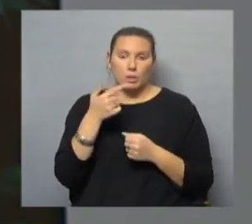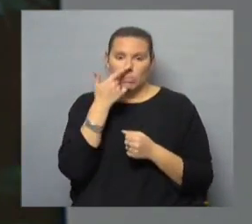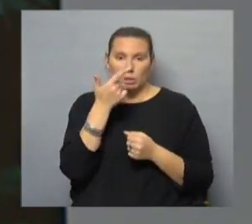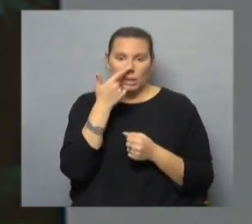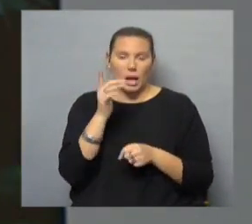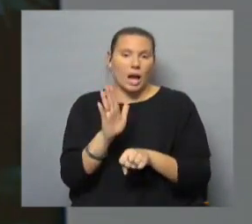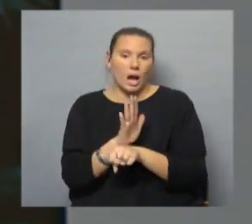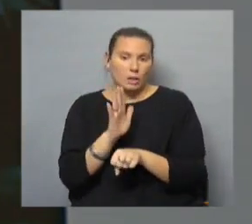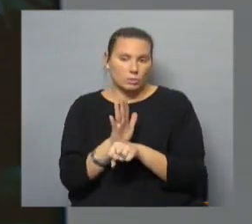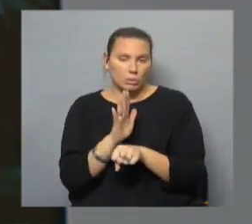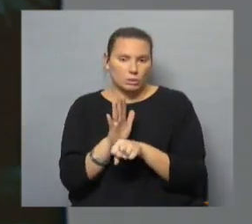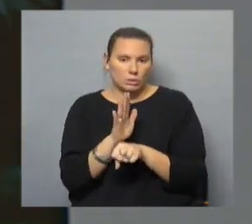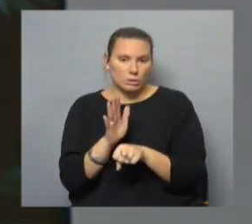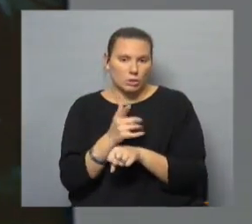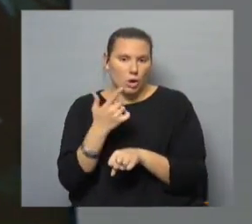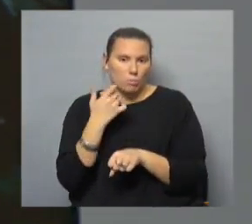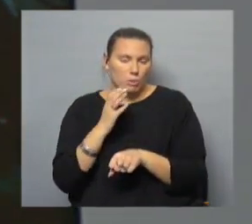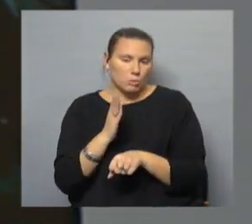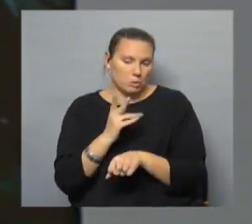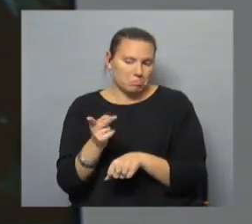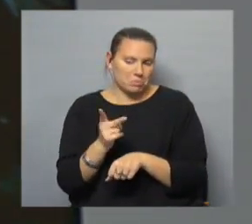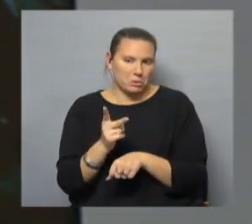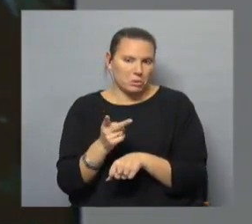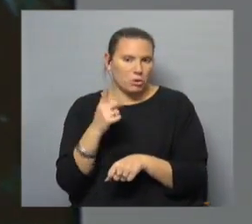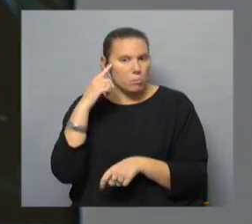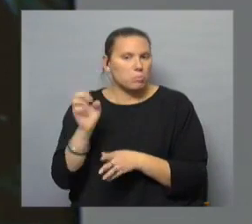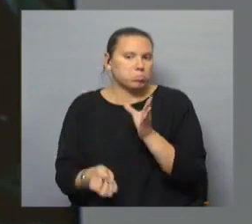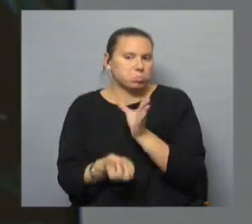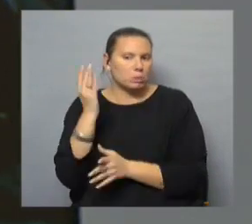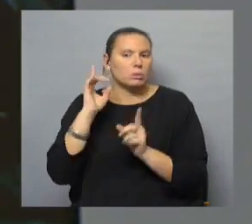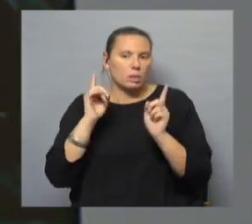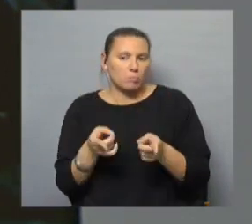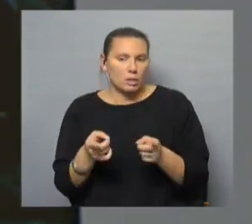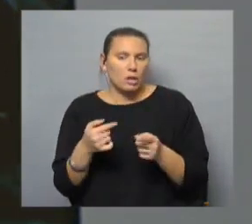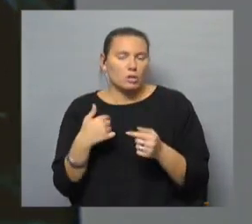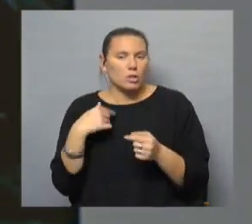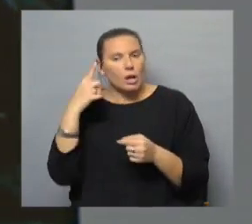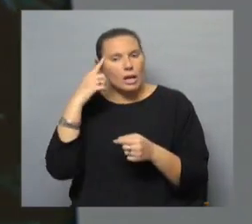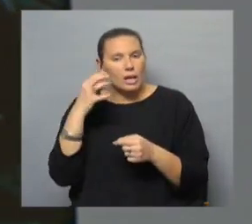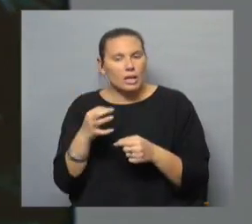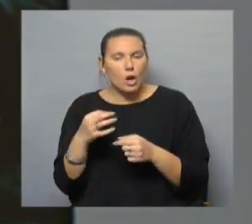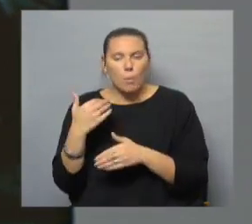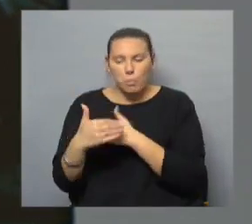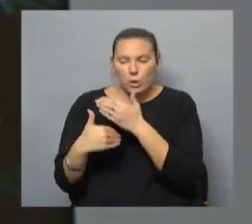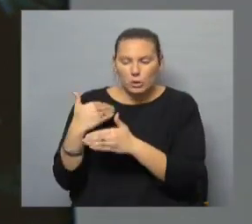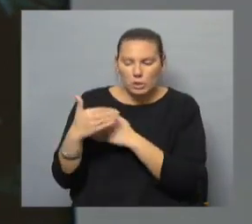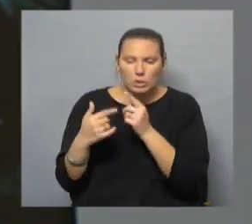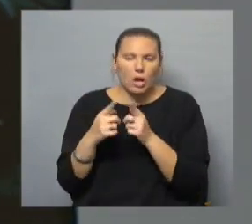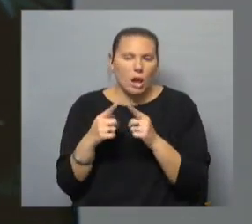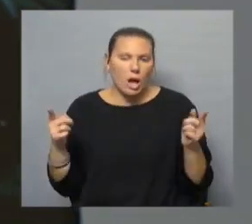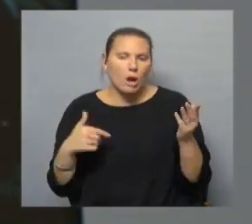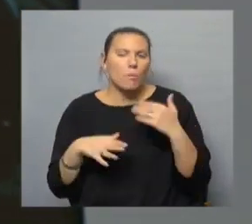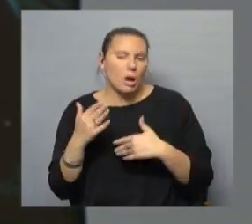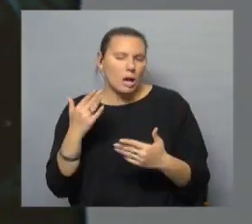la actuación, al actor o a la actriz, como un creador más. Entonces, creo en los procesos largos que se parecen más a los de